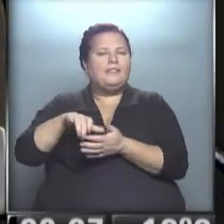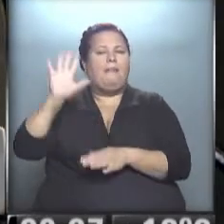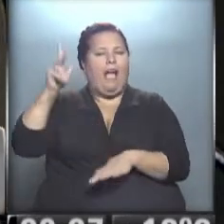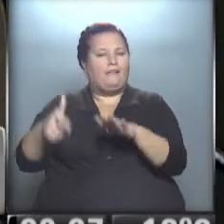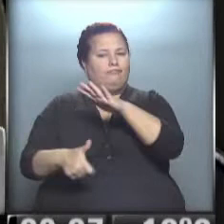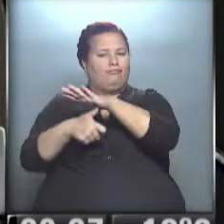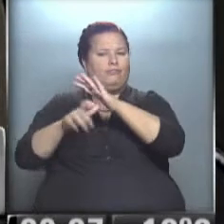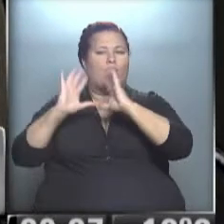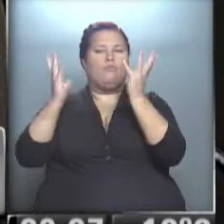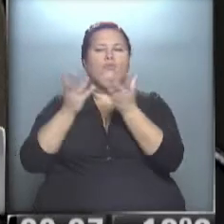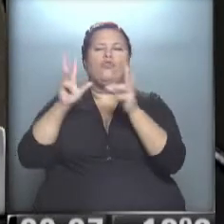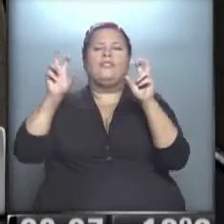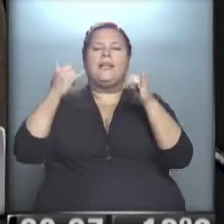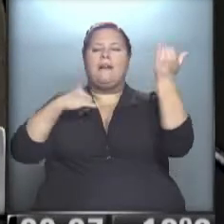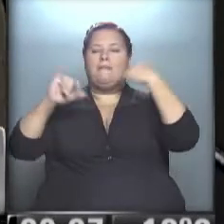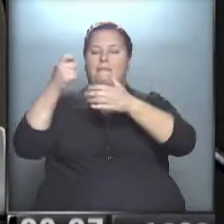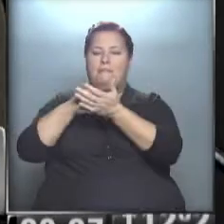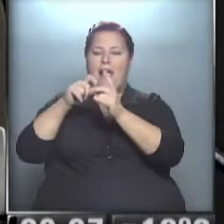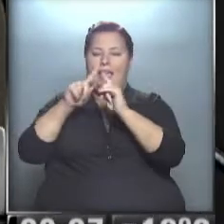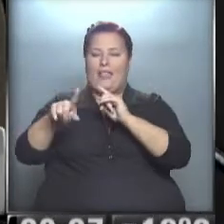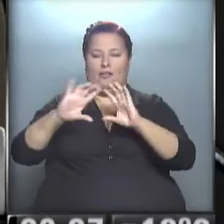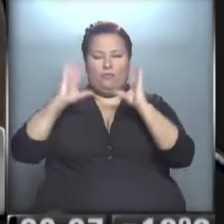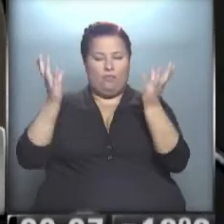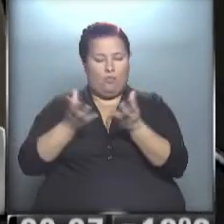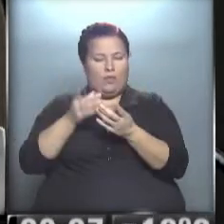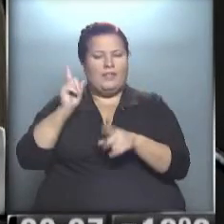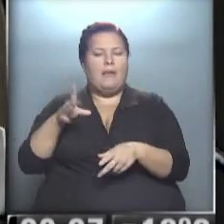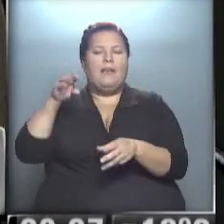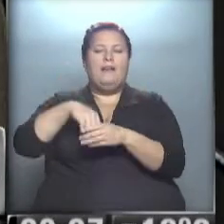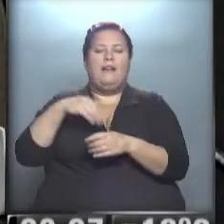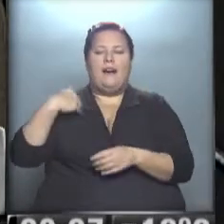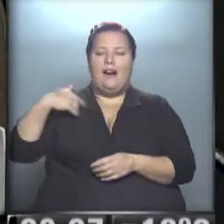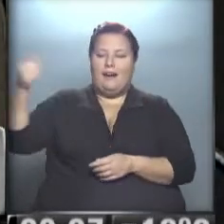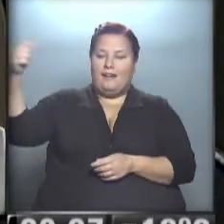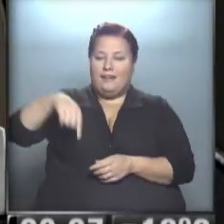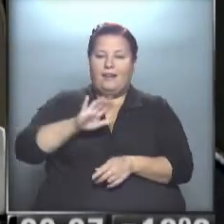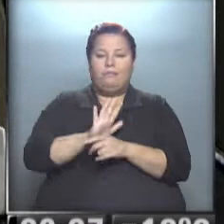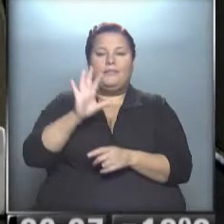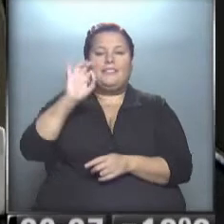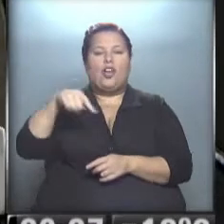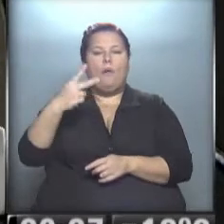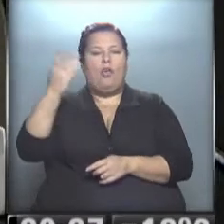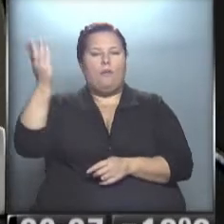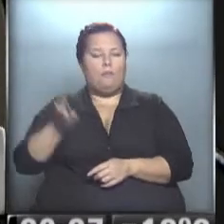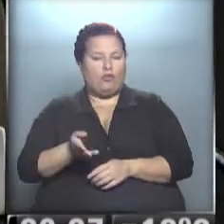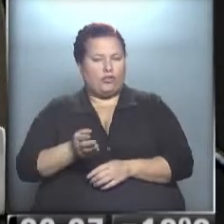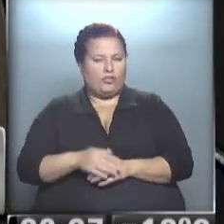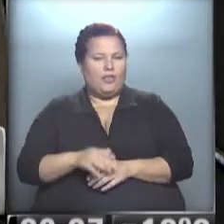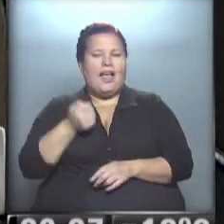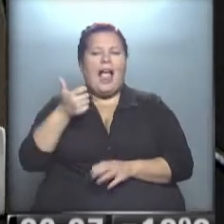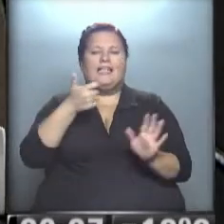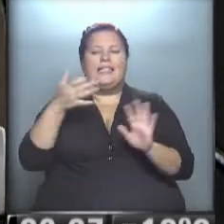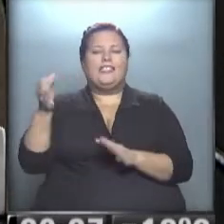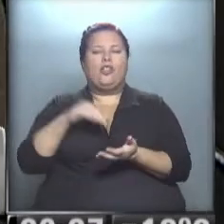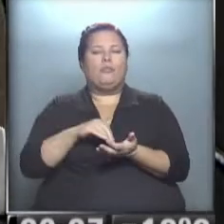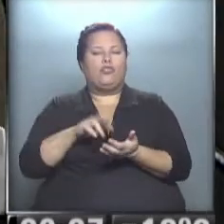en el mundo en materia de inversión extranjera directa y que la participación relativa en la república argentina es equivalente al 0,2 por ciento casi 600